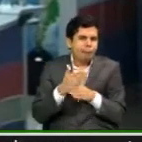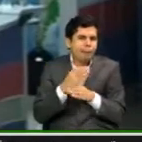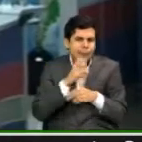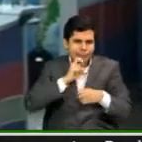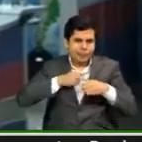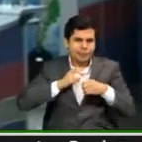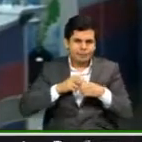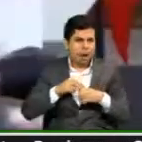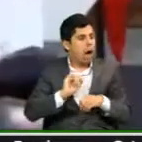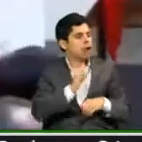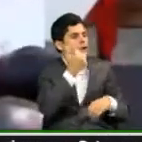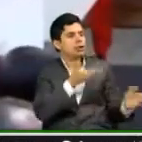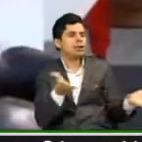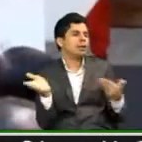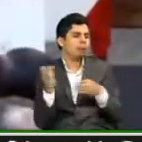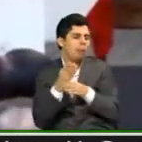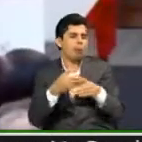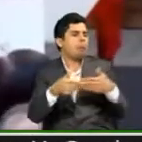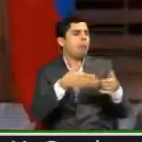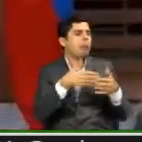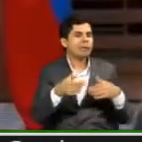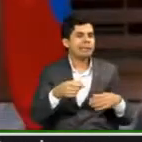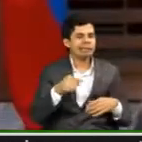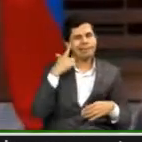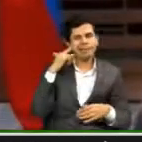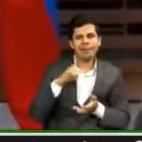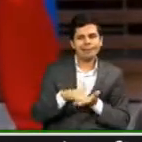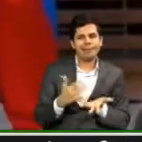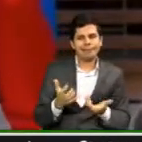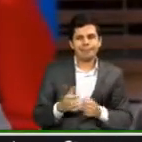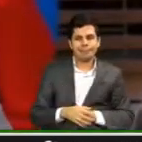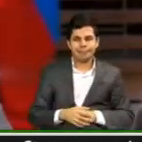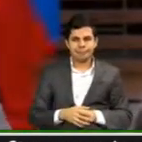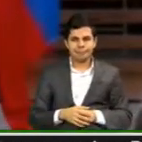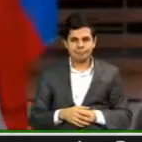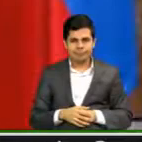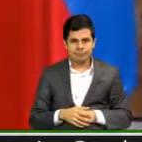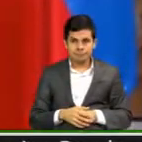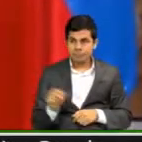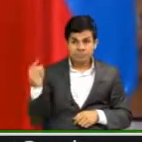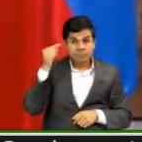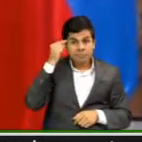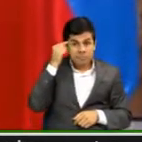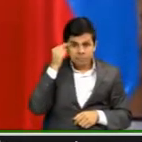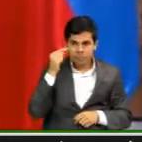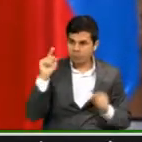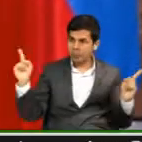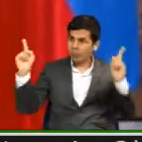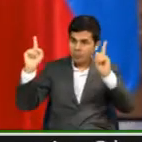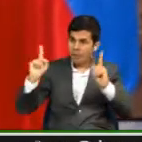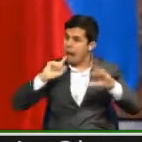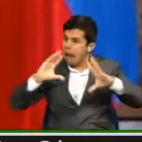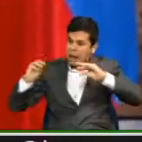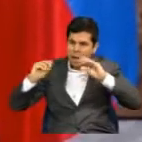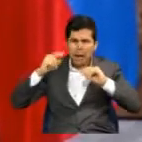no va a ser posible. El encuentro de cancilleres era una de las esperanzas que se tenía para que se solucionara esta situación.